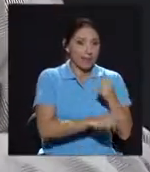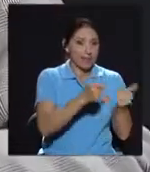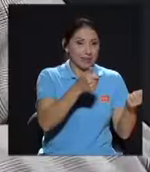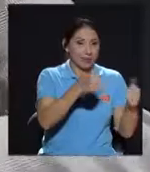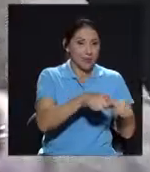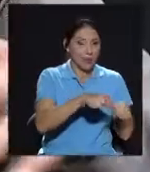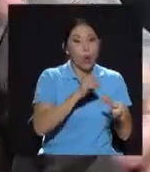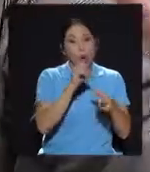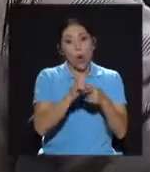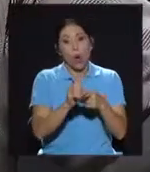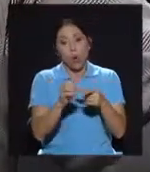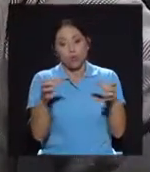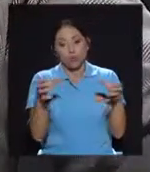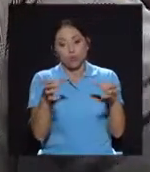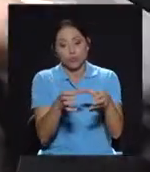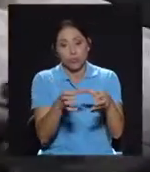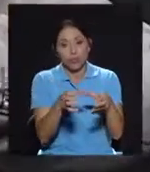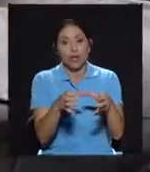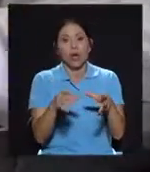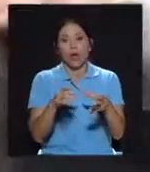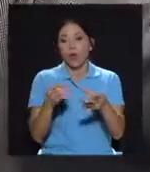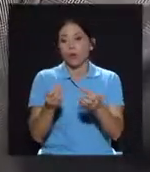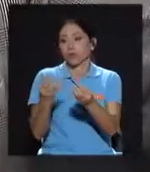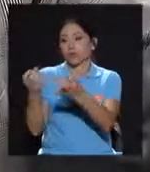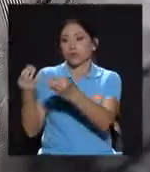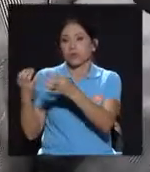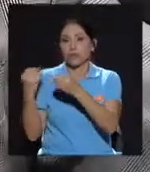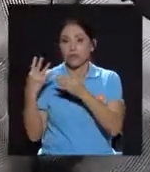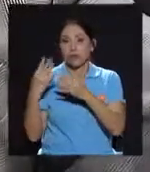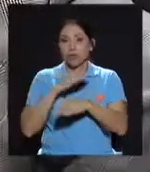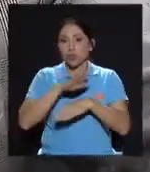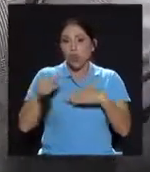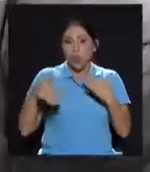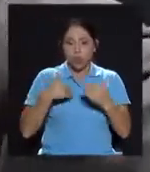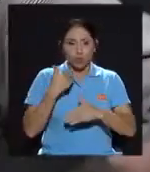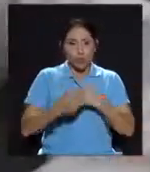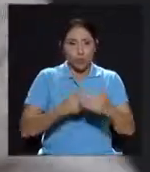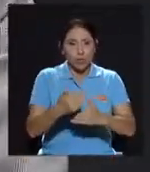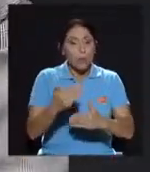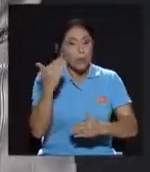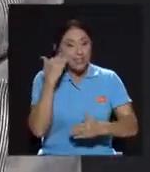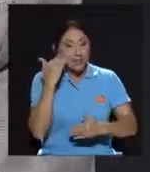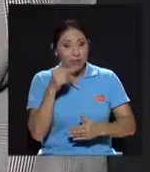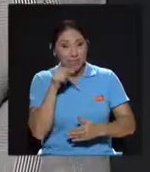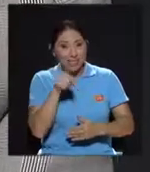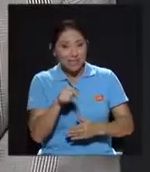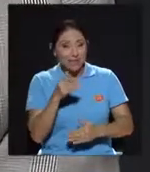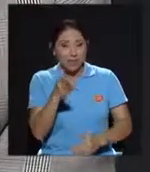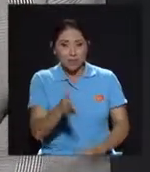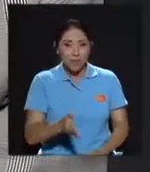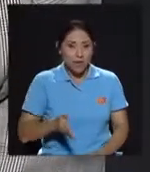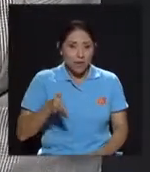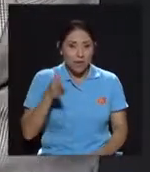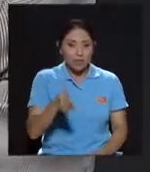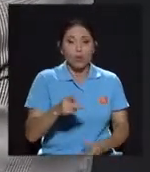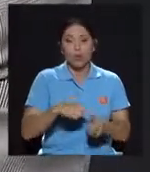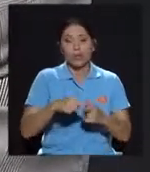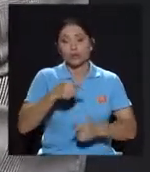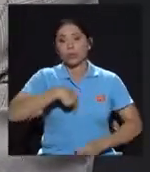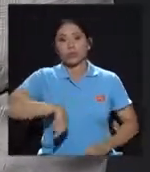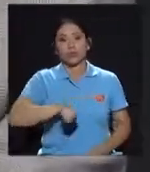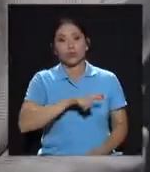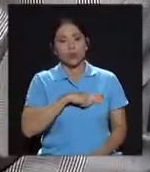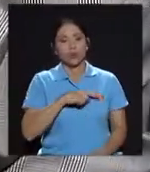que el avance de la multilateralidad bajo ese consenso va a ser muy lento y entonces bueno nosotros nos lo tomamos muy en serio